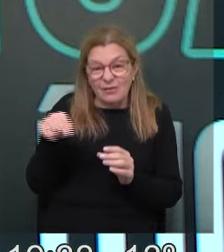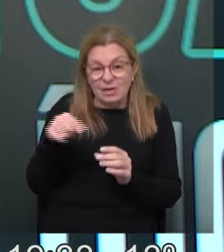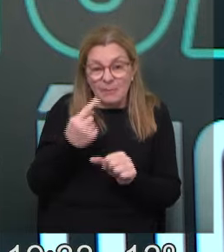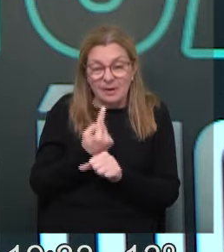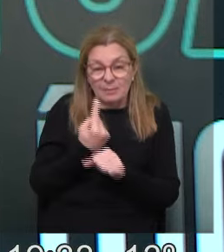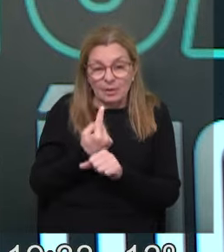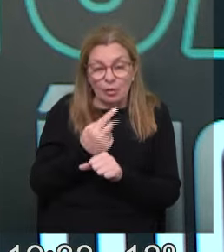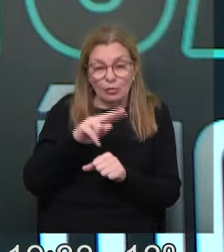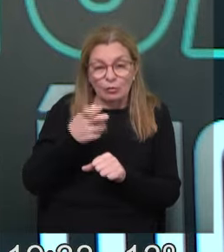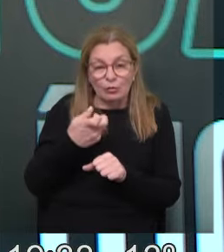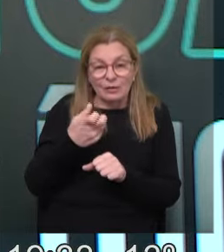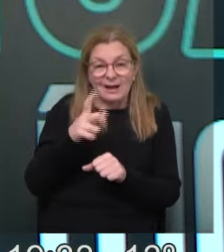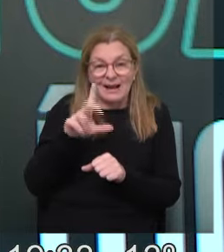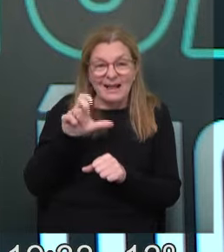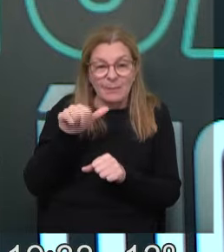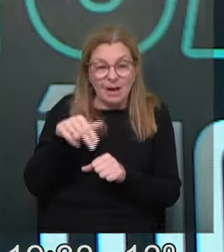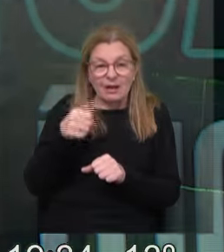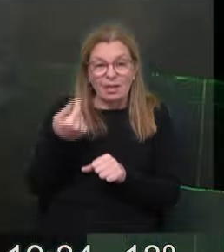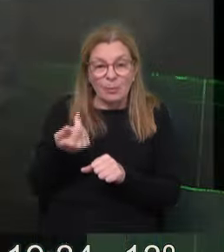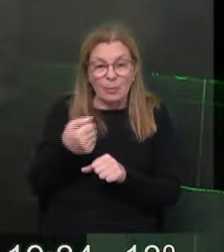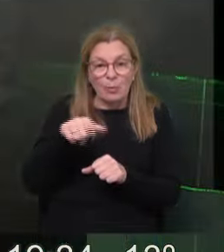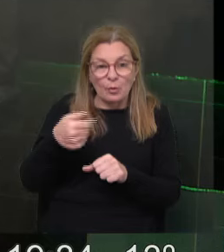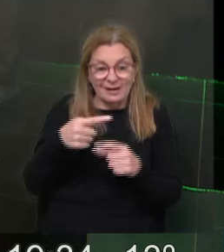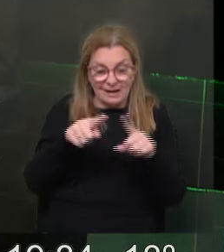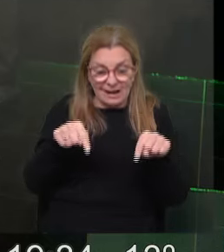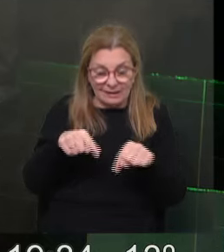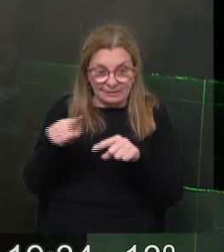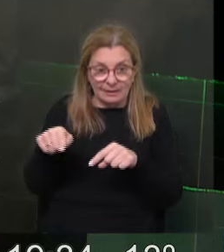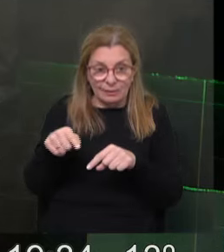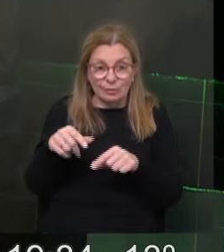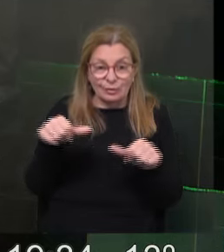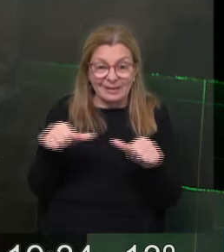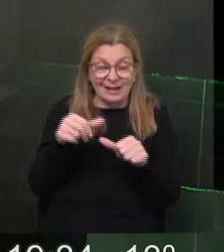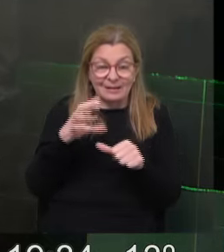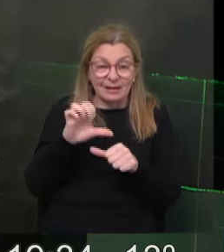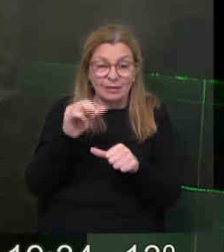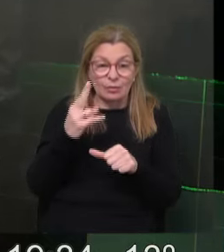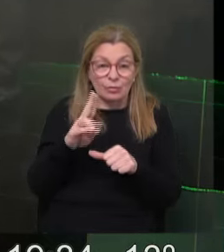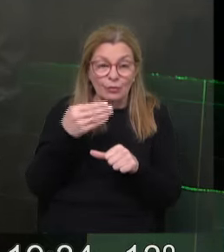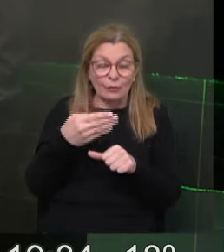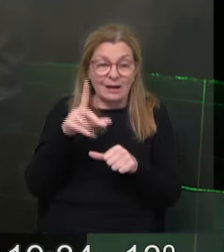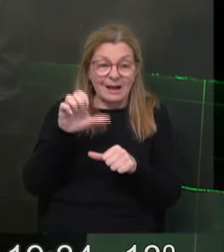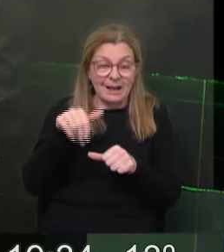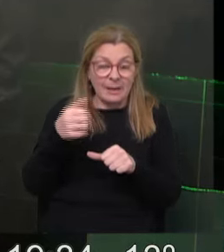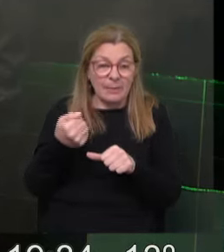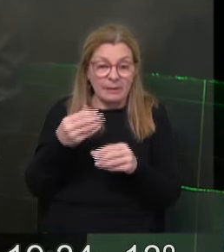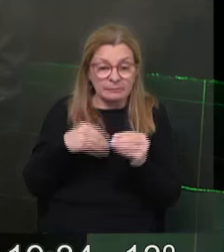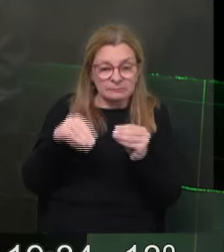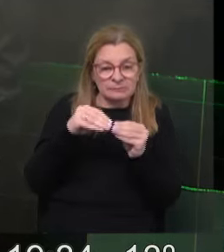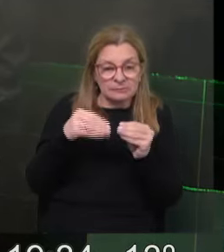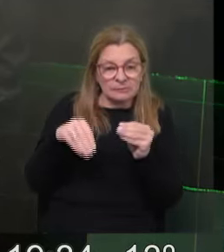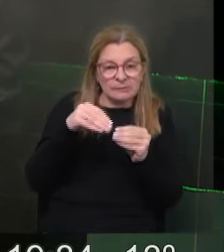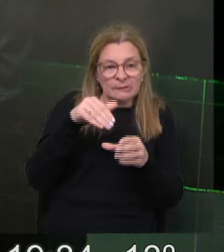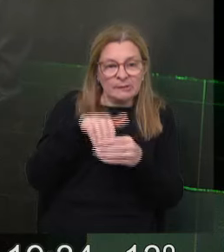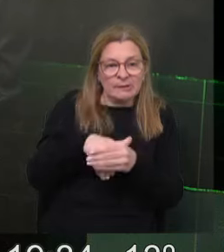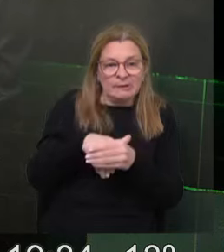en los sublemas y después en las listas entonces la cuando se hace sublema hay eh una probabilidad de sumar votos una